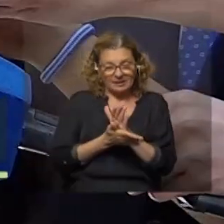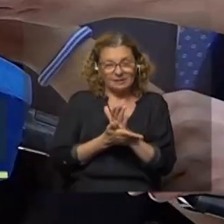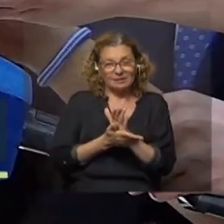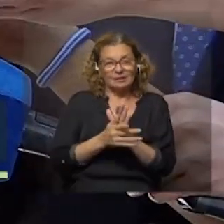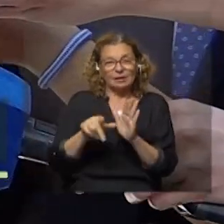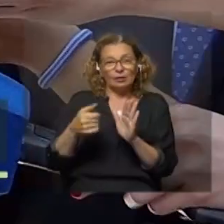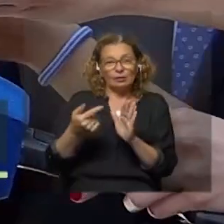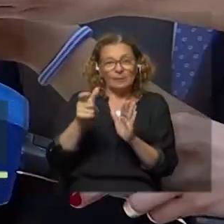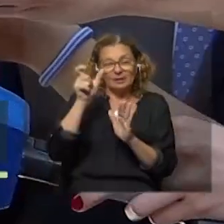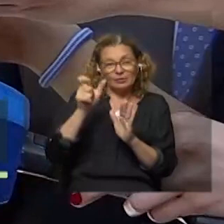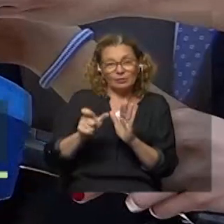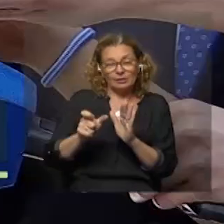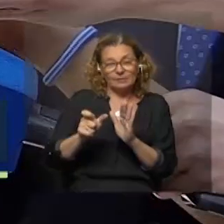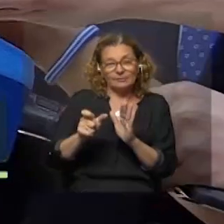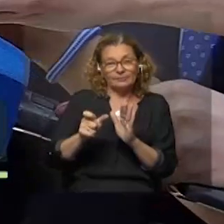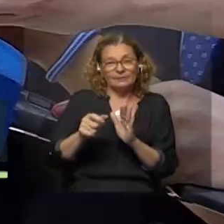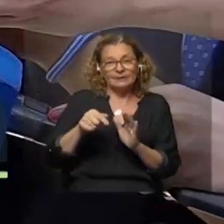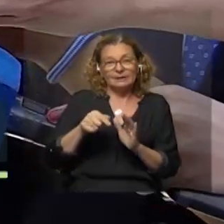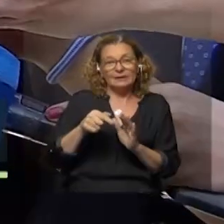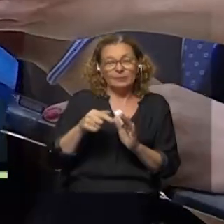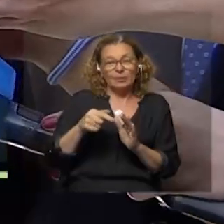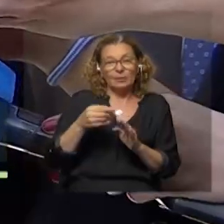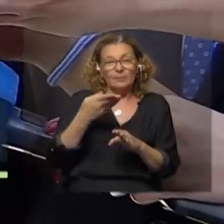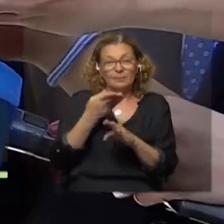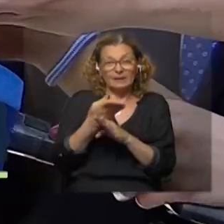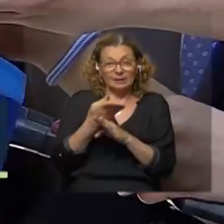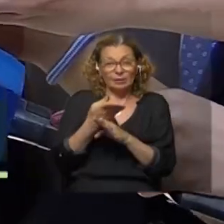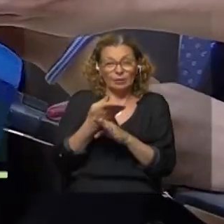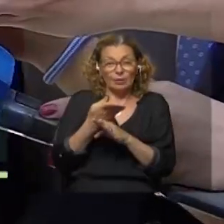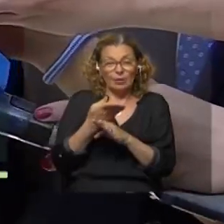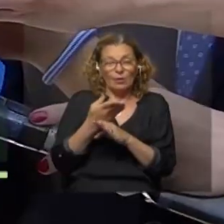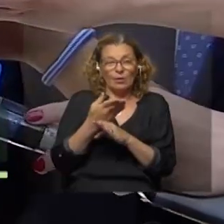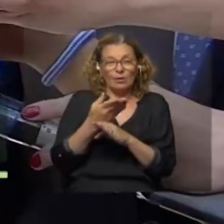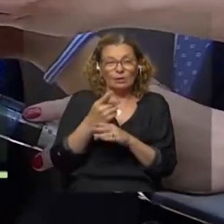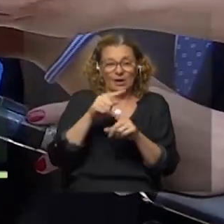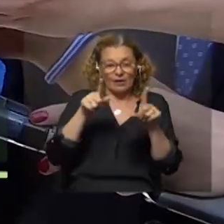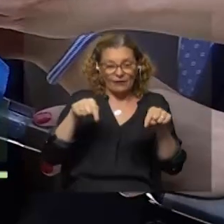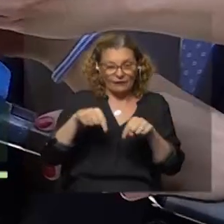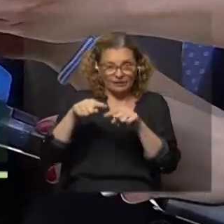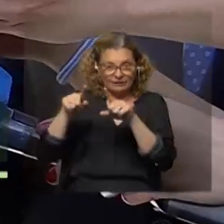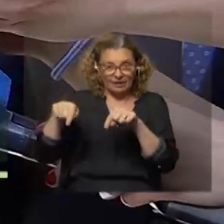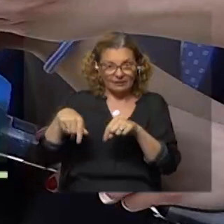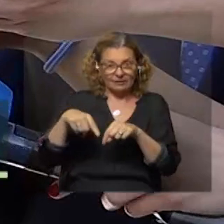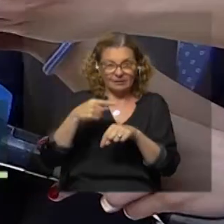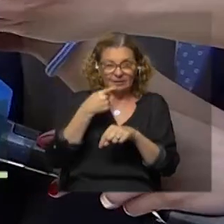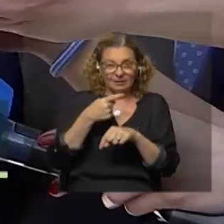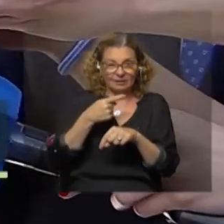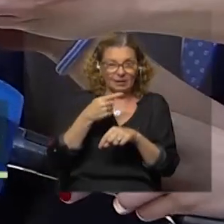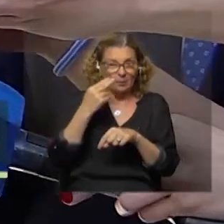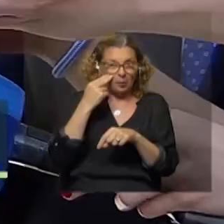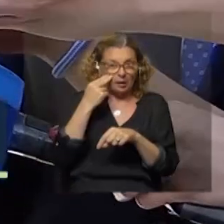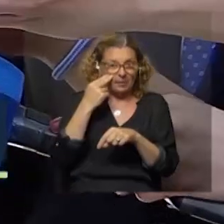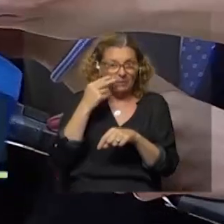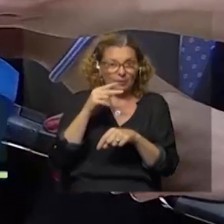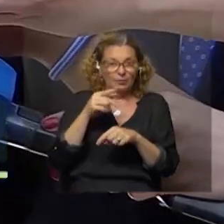el otro y el otra persona que sería el que le habría pedido directamente a esteciano nuestras fichas con fines extorsivos verdad